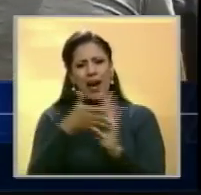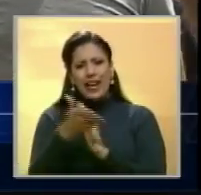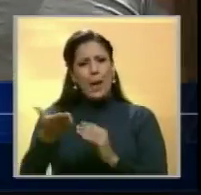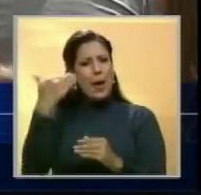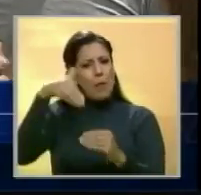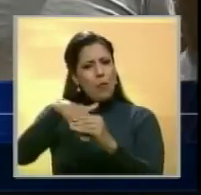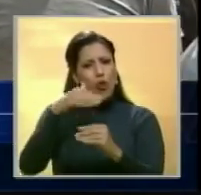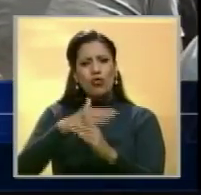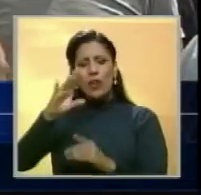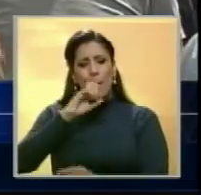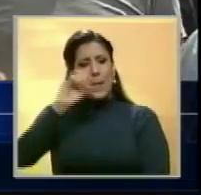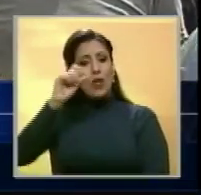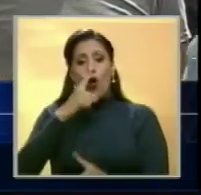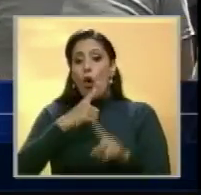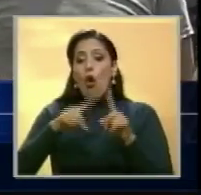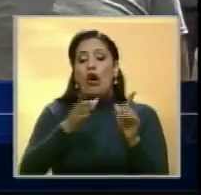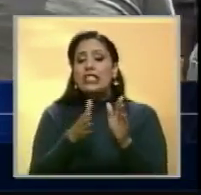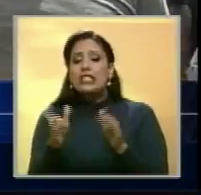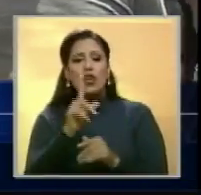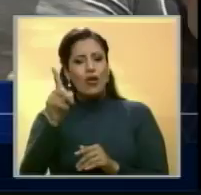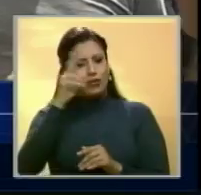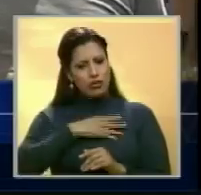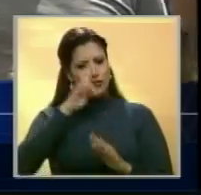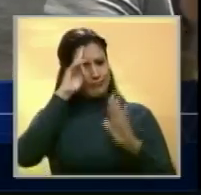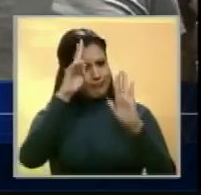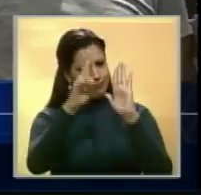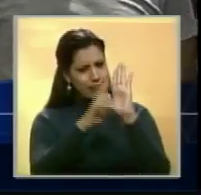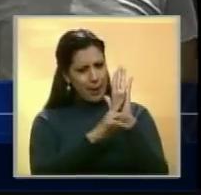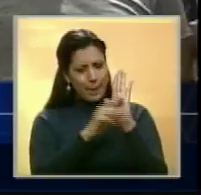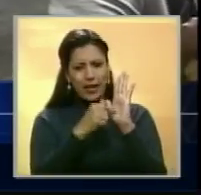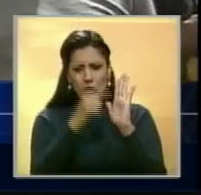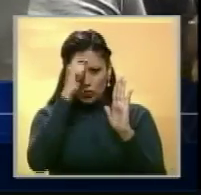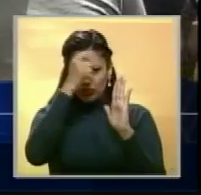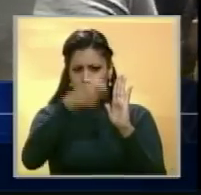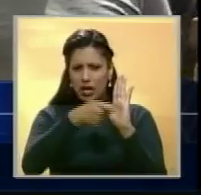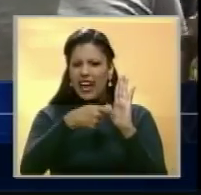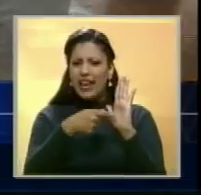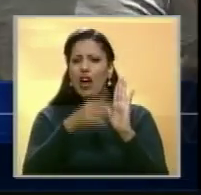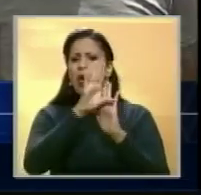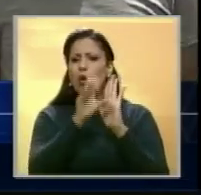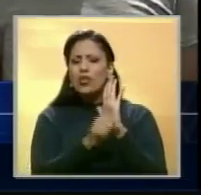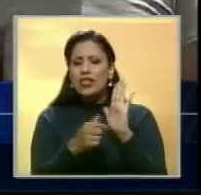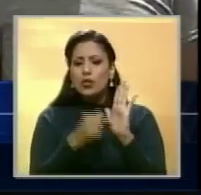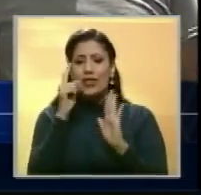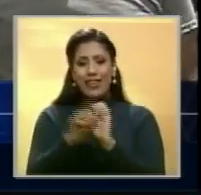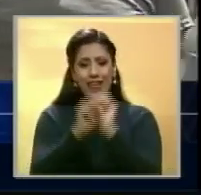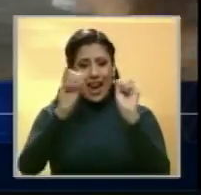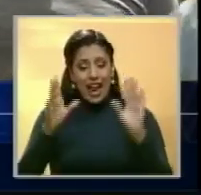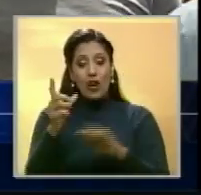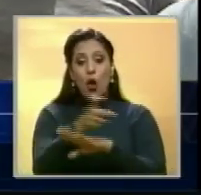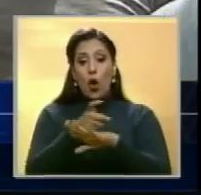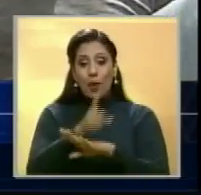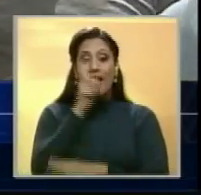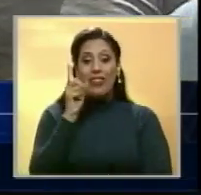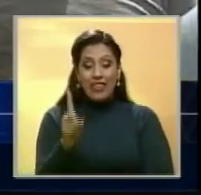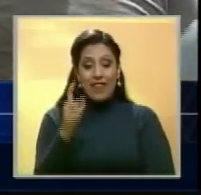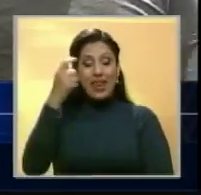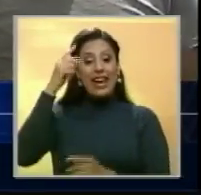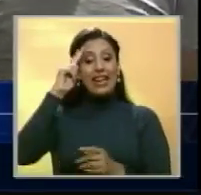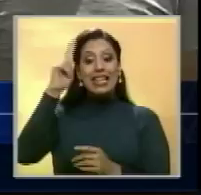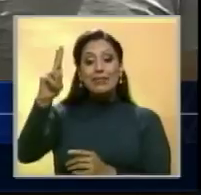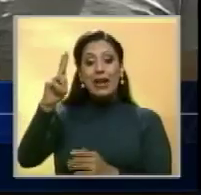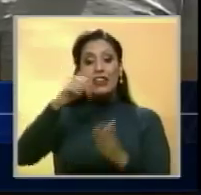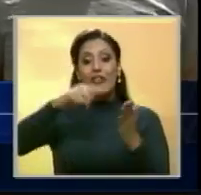No hay otra opción que seguir lo que dice la Constitución. La Constitución es clara. El gobierno tiene que respetar las firmas del pueblo.